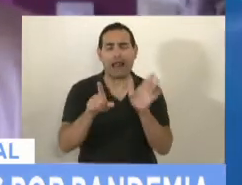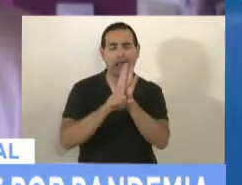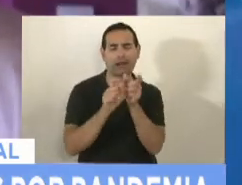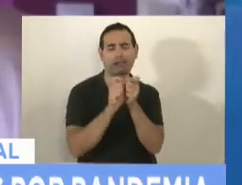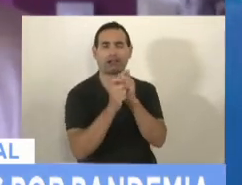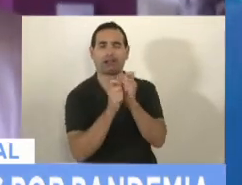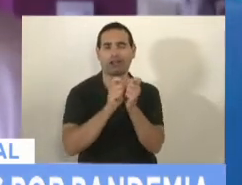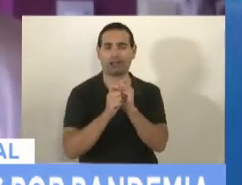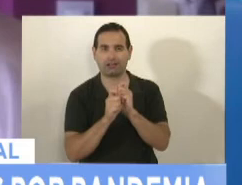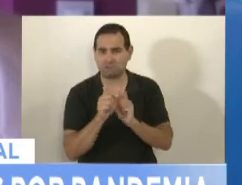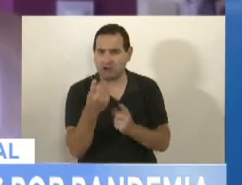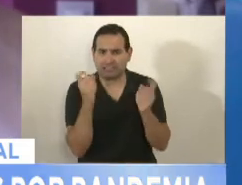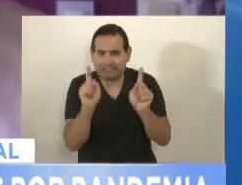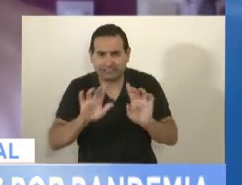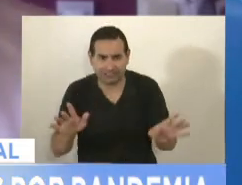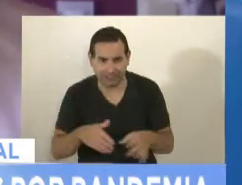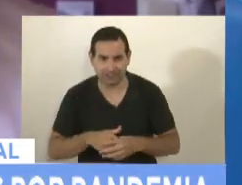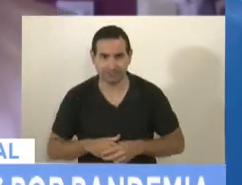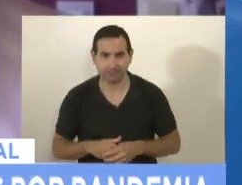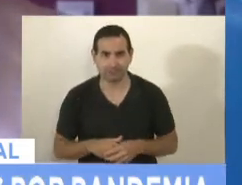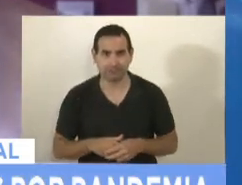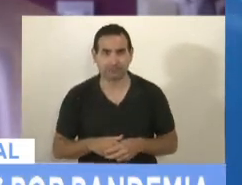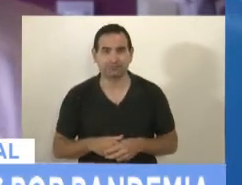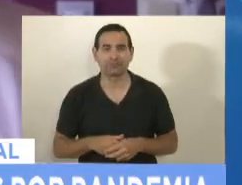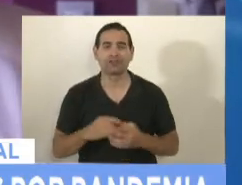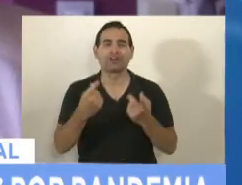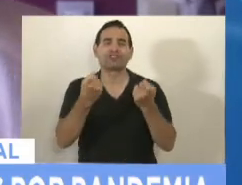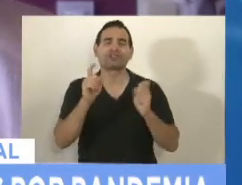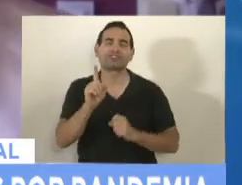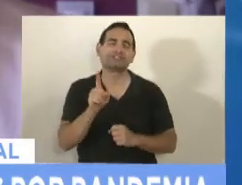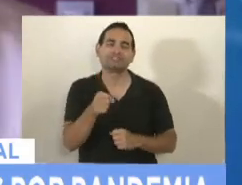la conveniencia del gobierno. No hace falta